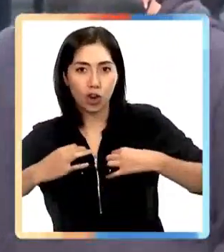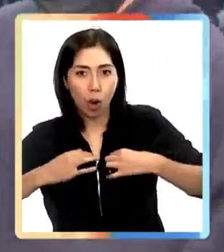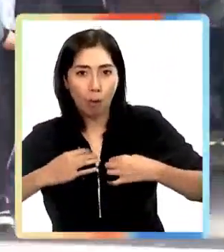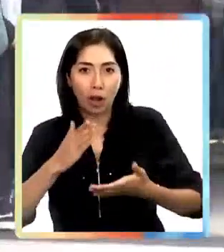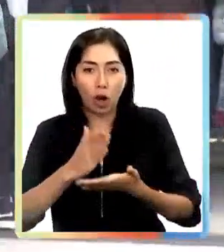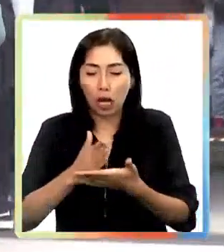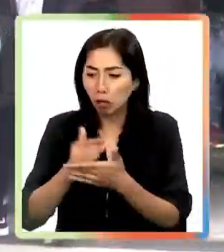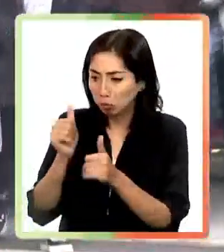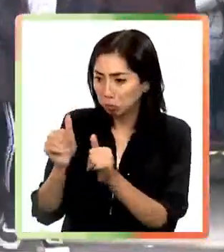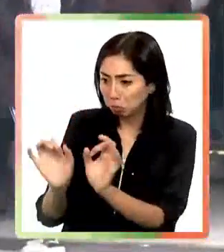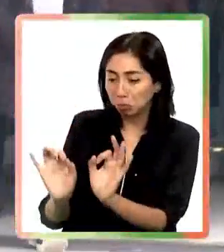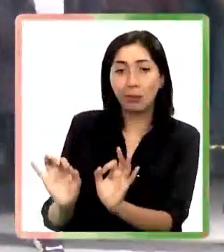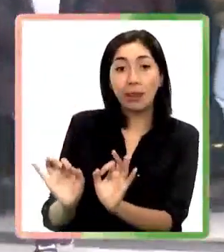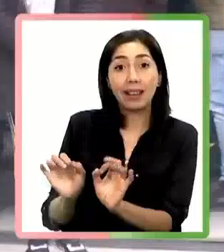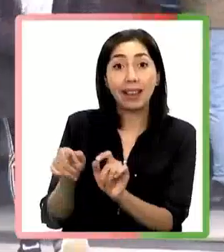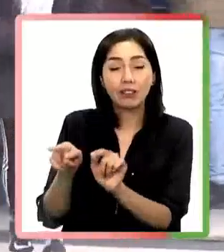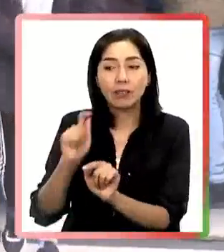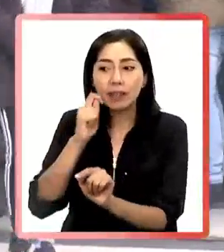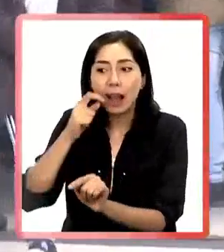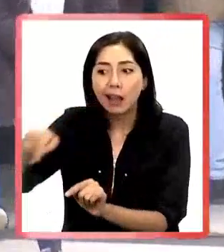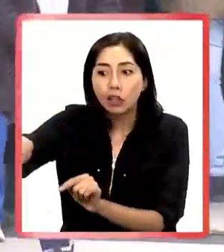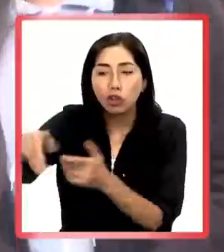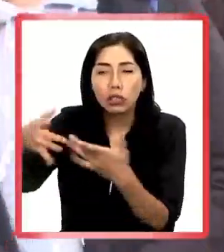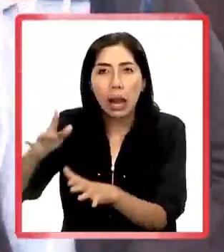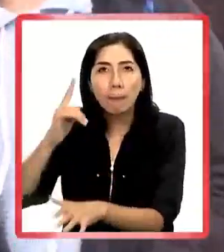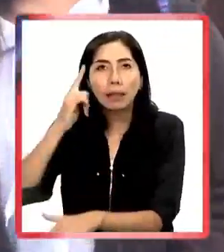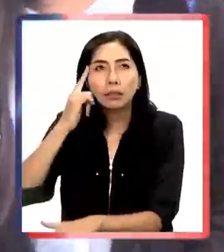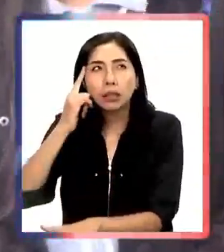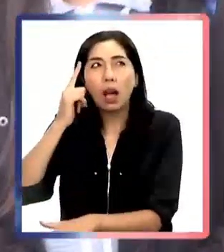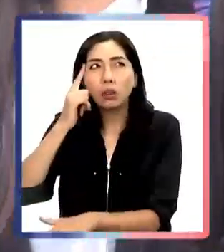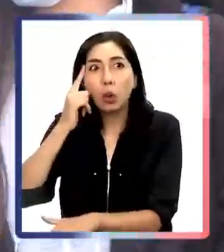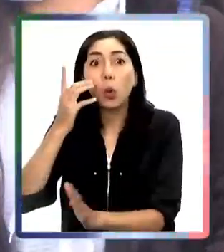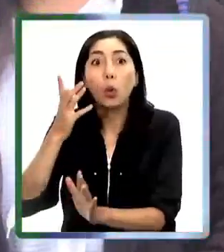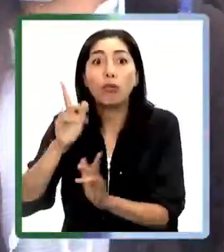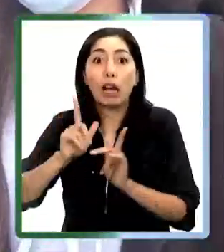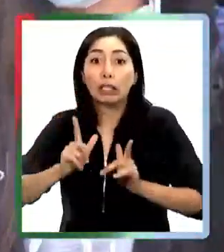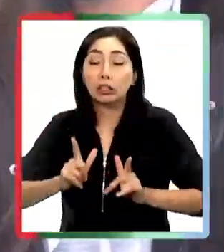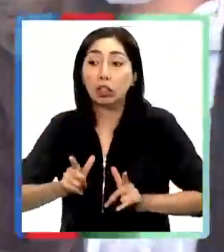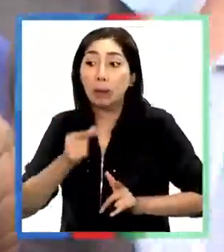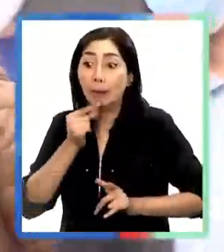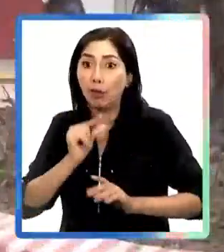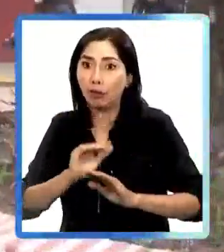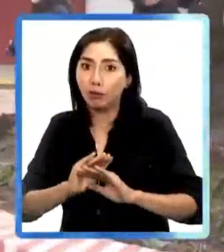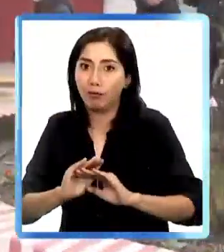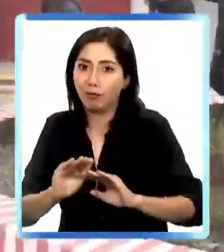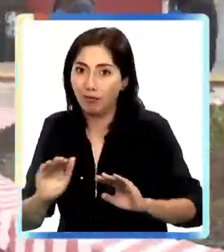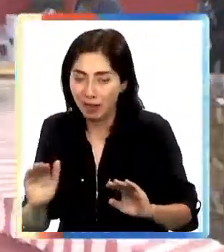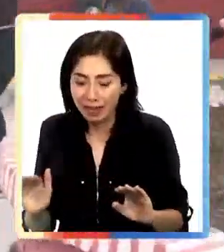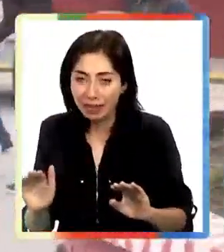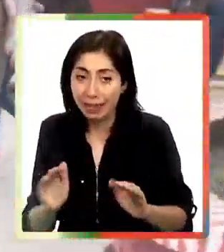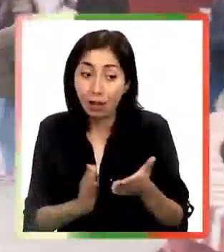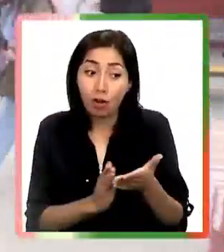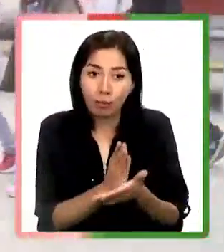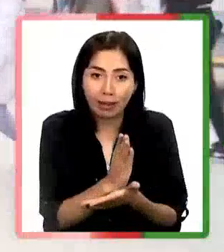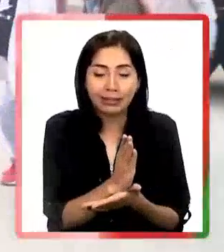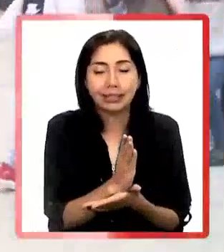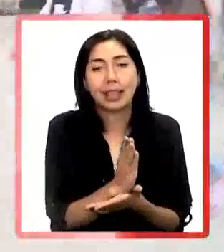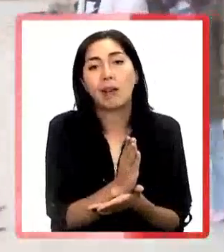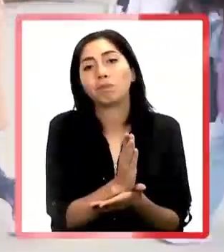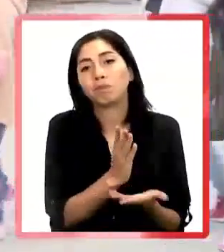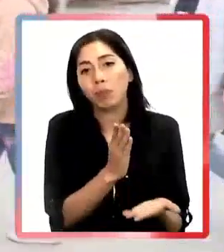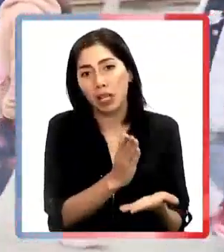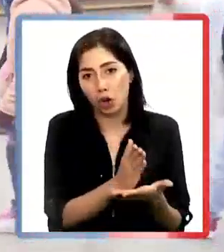uniforme, ver que todo que les quede bien. Eso les va dando la idea a los niños de que las vacaciones ya se están acabando y